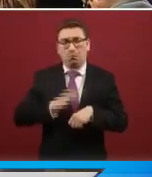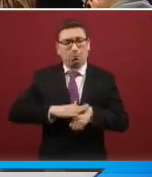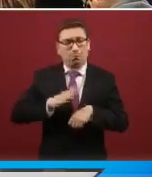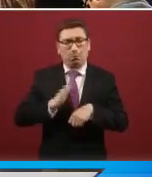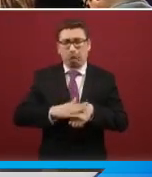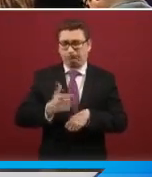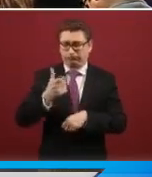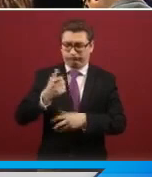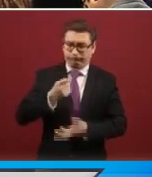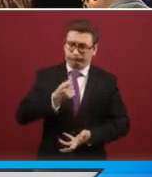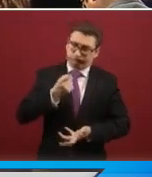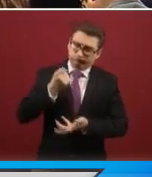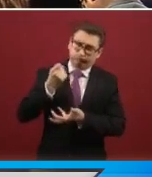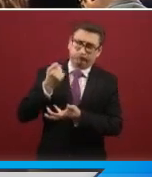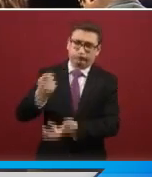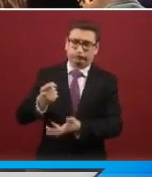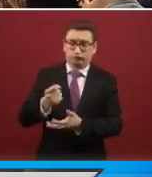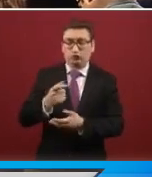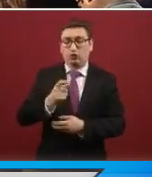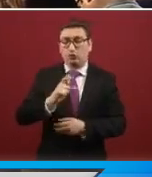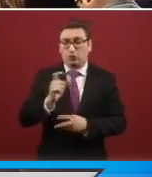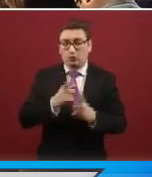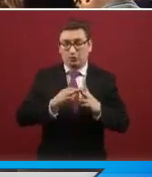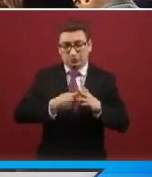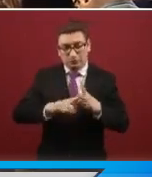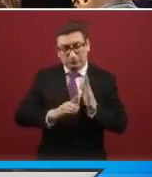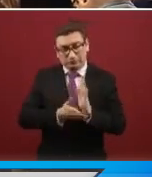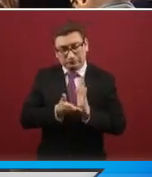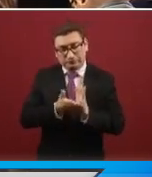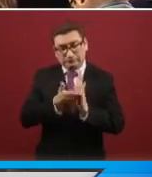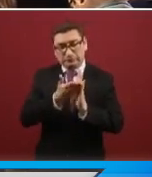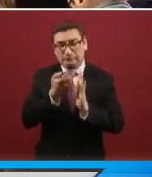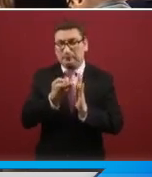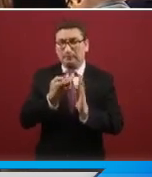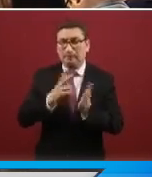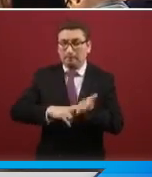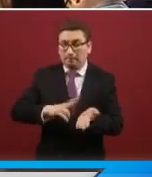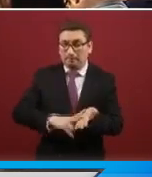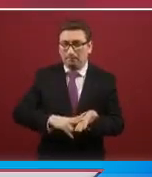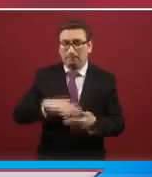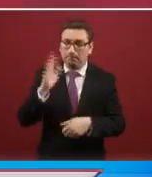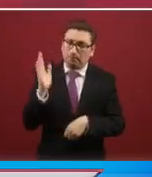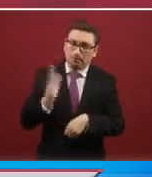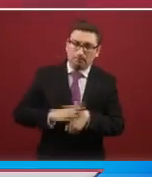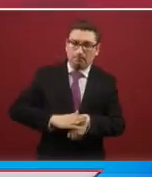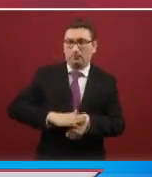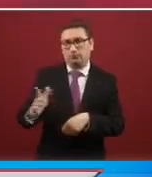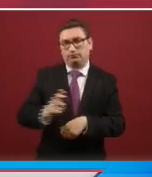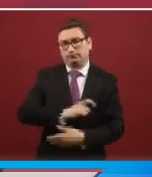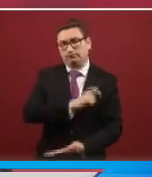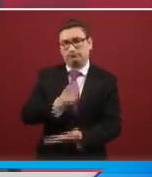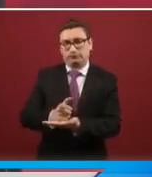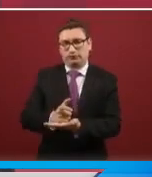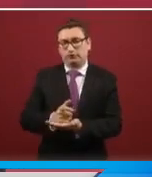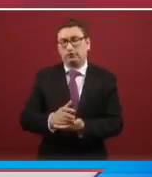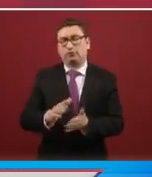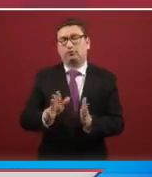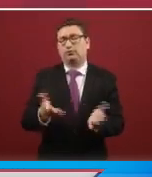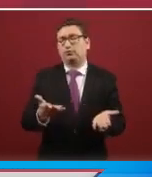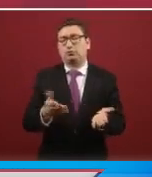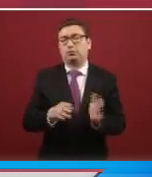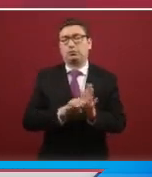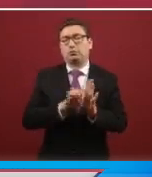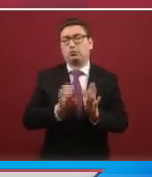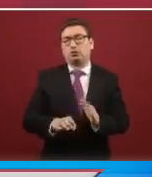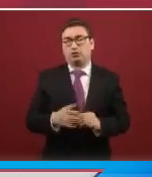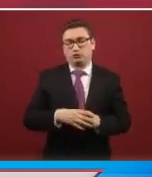dentro de los acuerdos de este tratado y también porque se están siguiendo los procesos dentro del marco legal que prevé este tipo de contratos leoninos. Espera